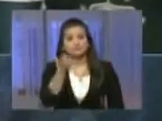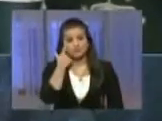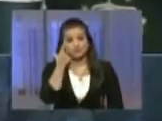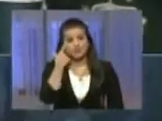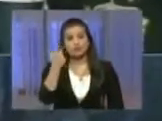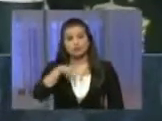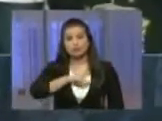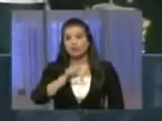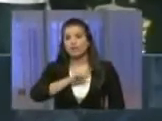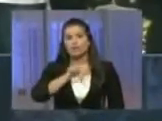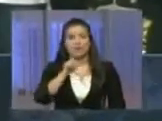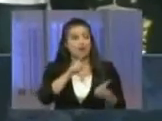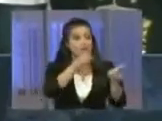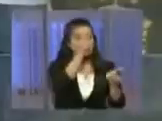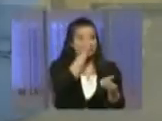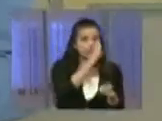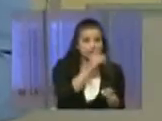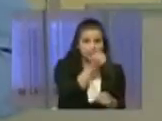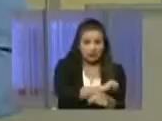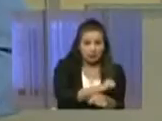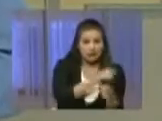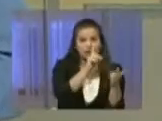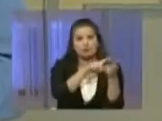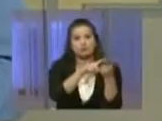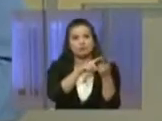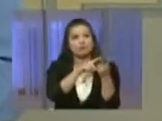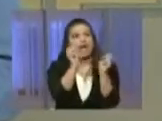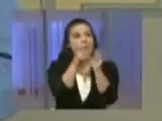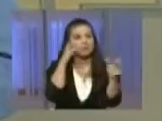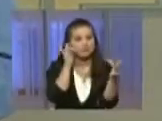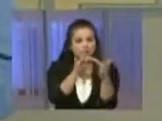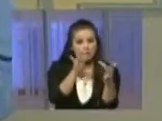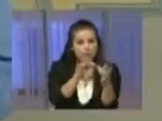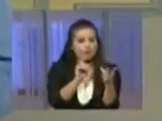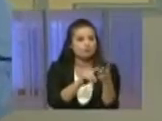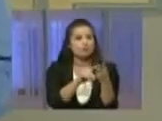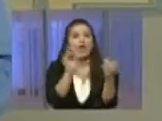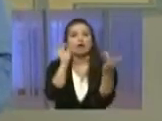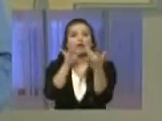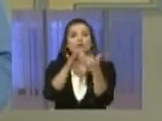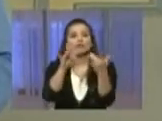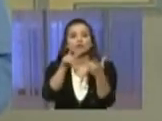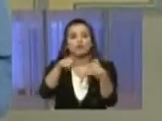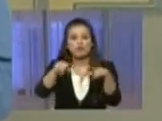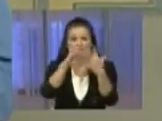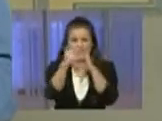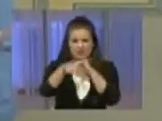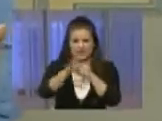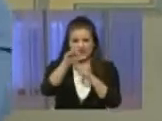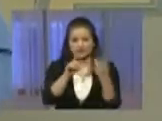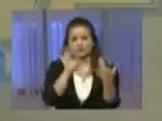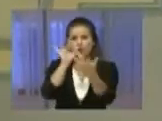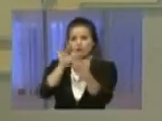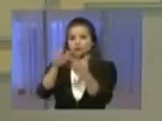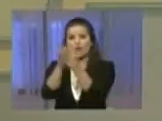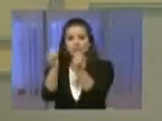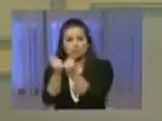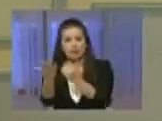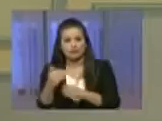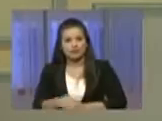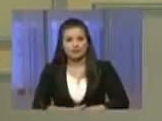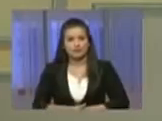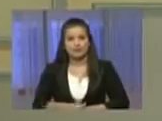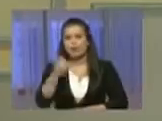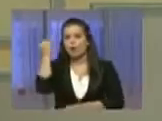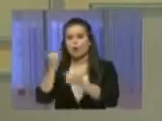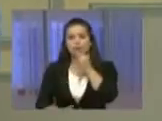Río de Janeiro Ah amazonas macarao anzuate Y tenemos un pase